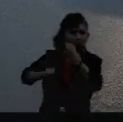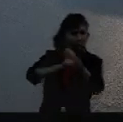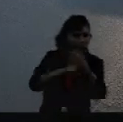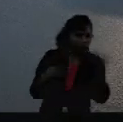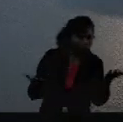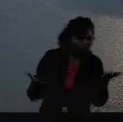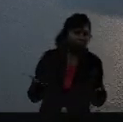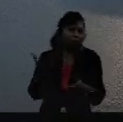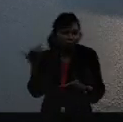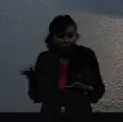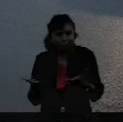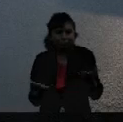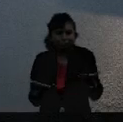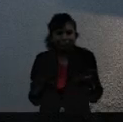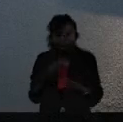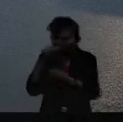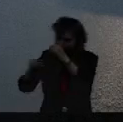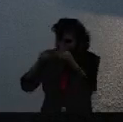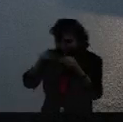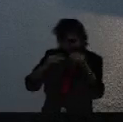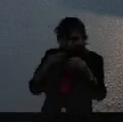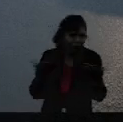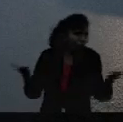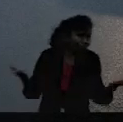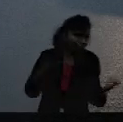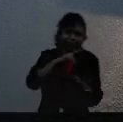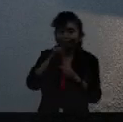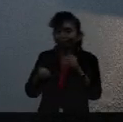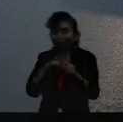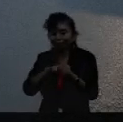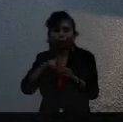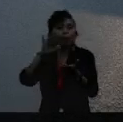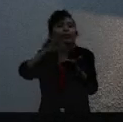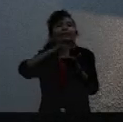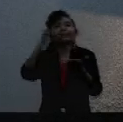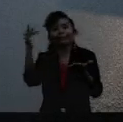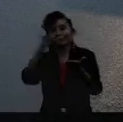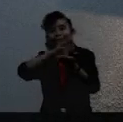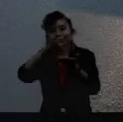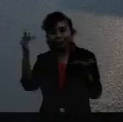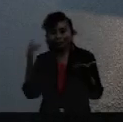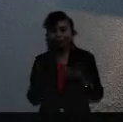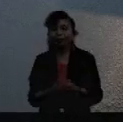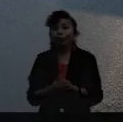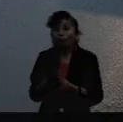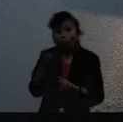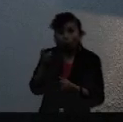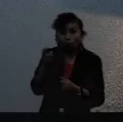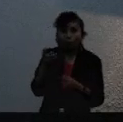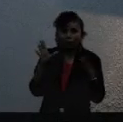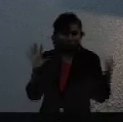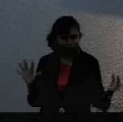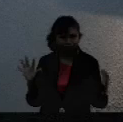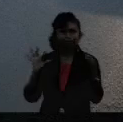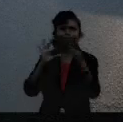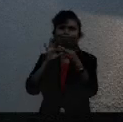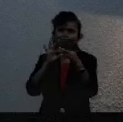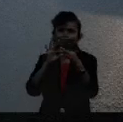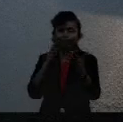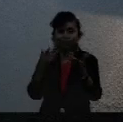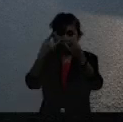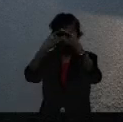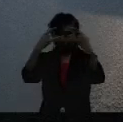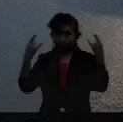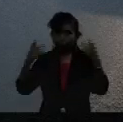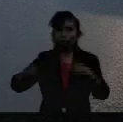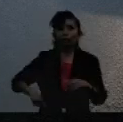ojuelas también también dirim himos diferencias Gracias Arturo abreo Gracias por ser parte también de esta historia como parte